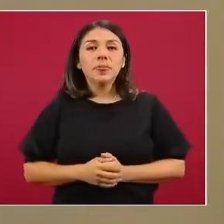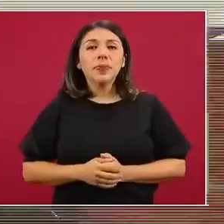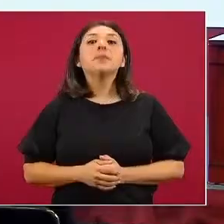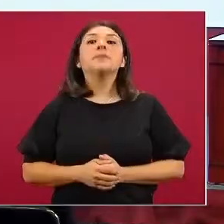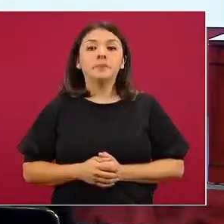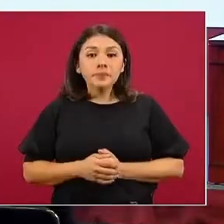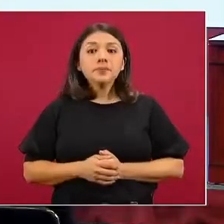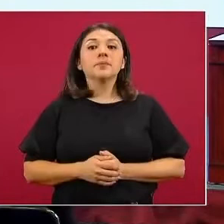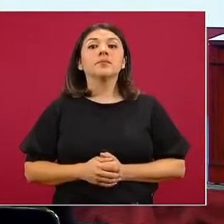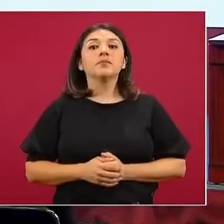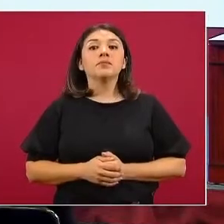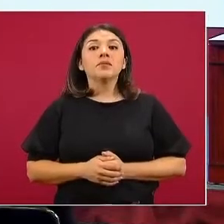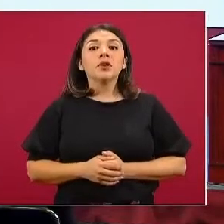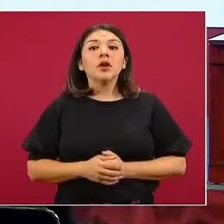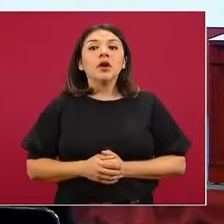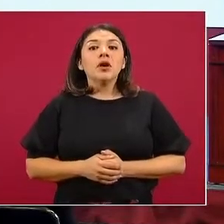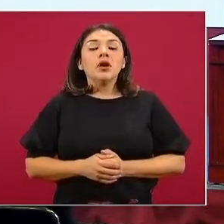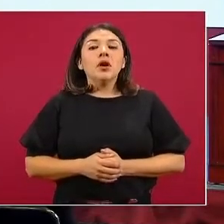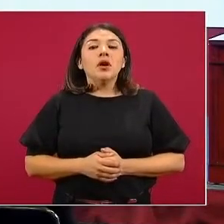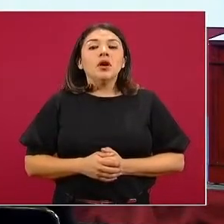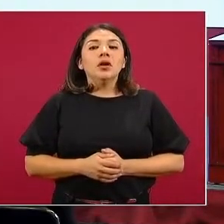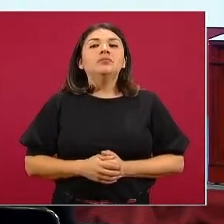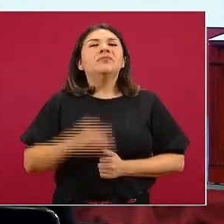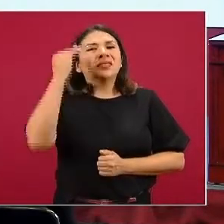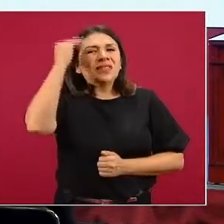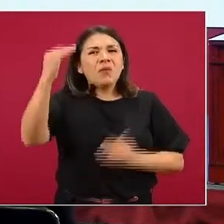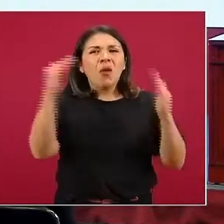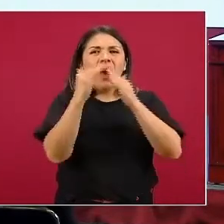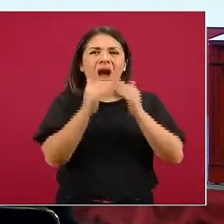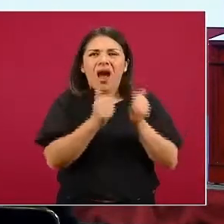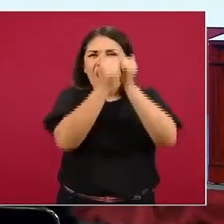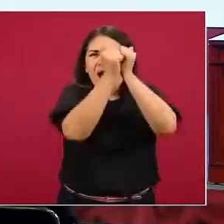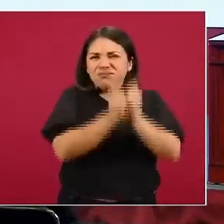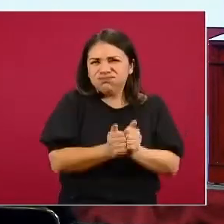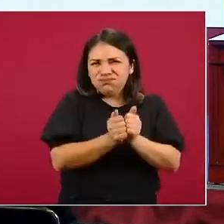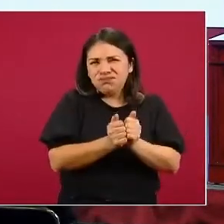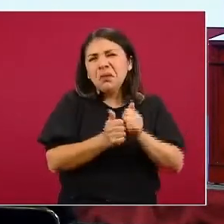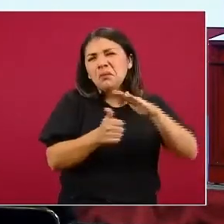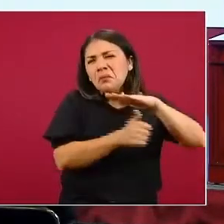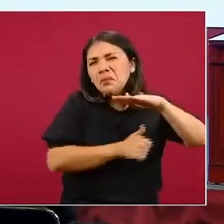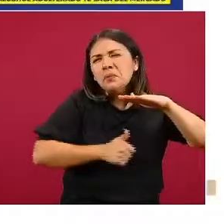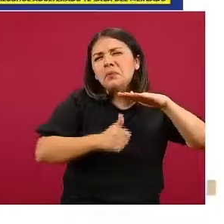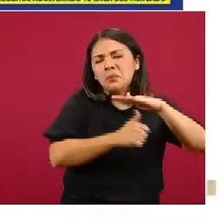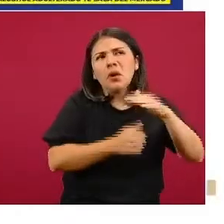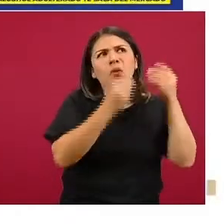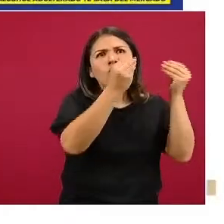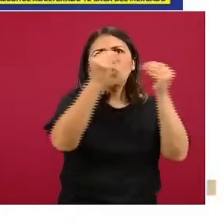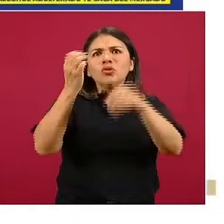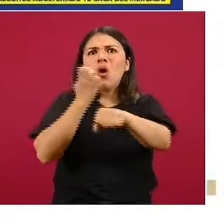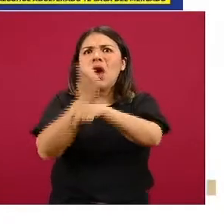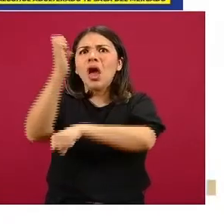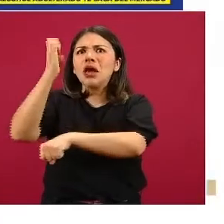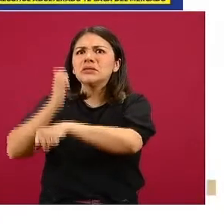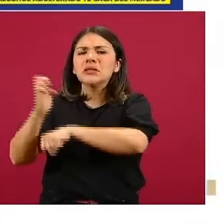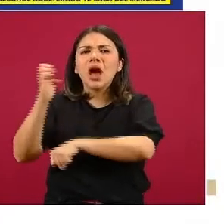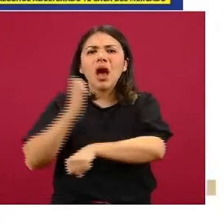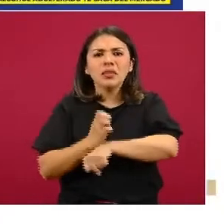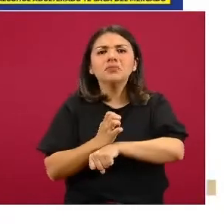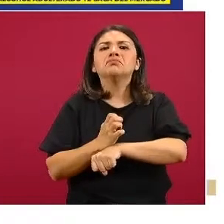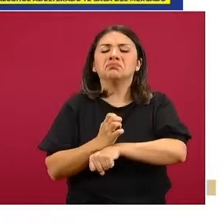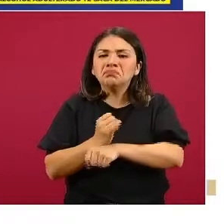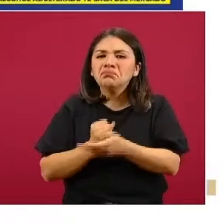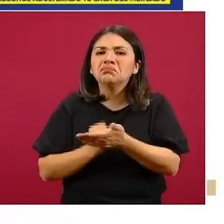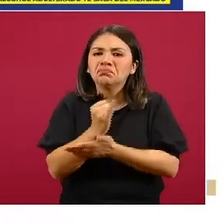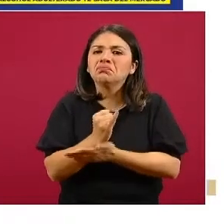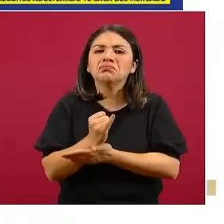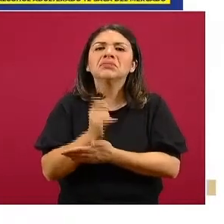Bien, durante nuestra jornada de sana distancia, como ya se ha comentado, en muchos estados por motu propio se